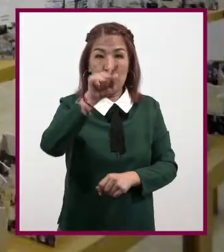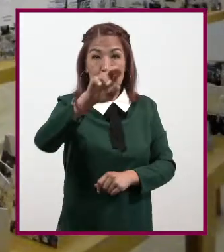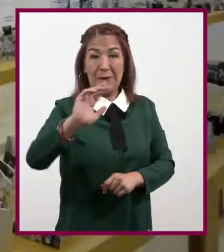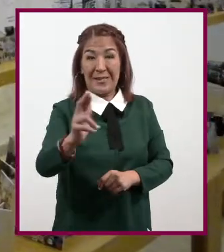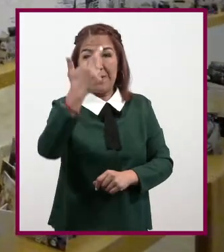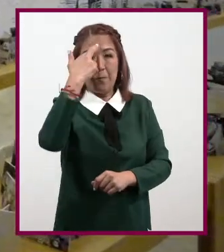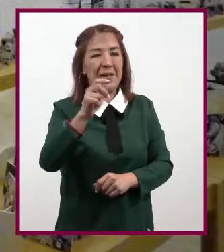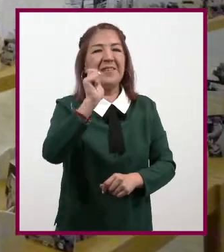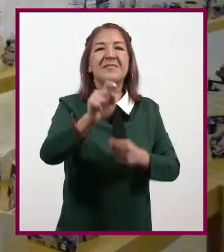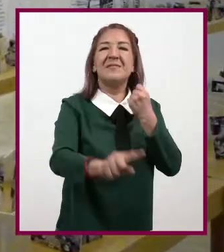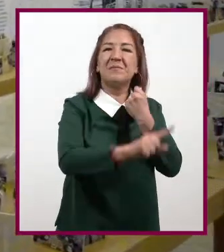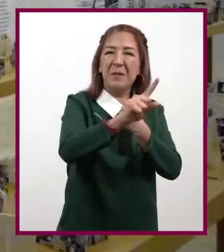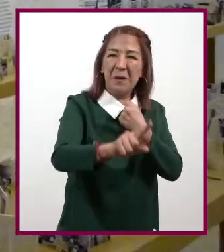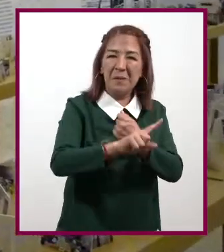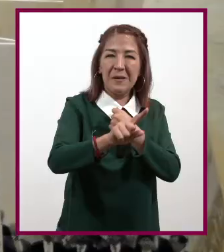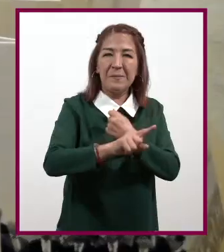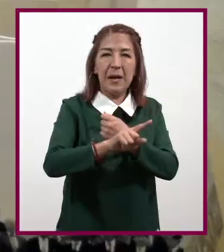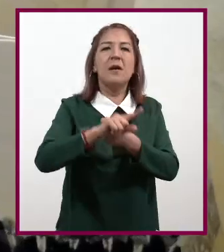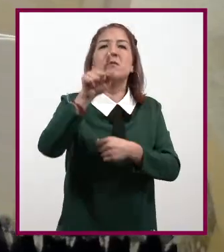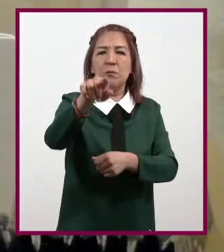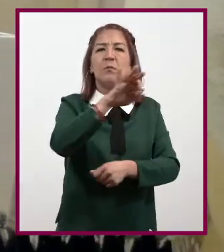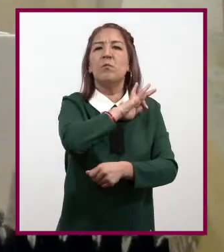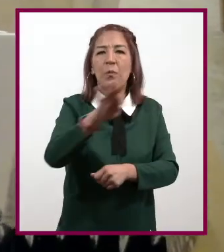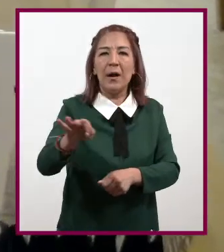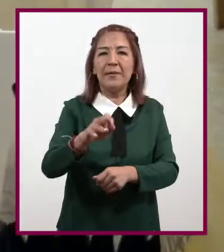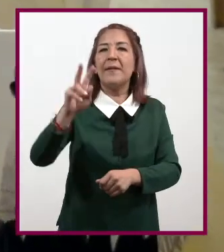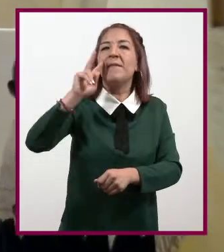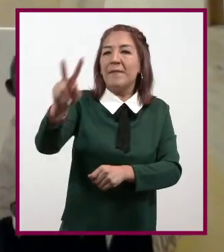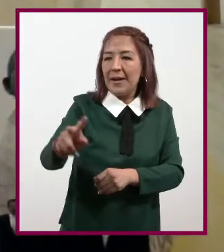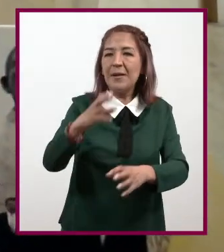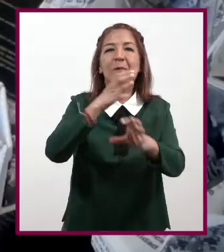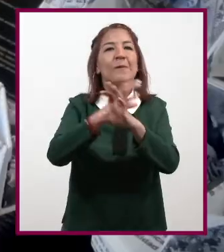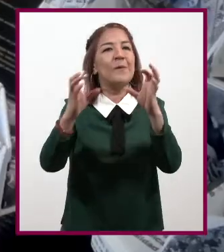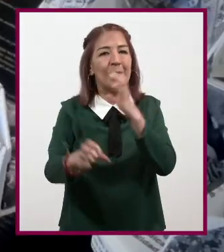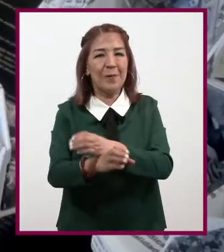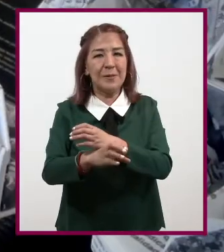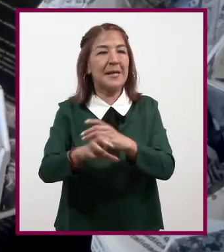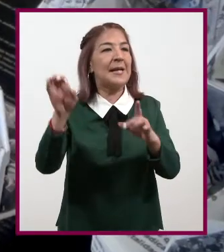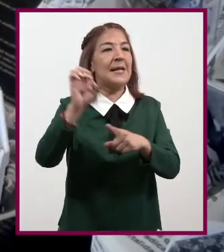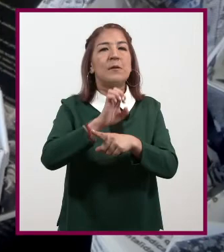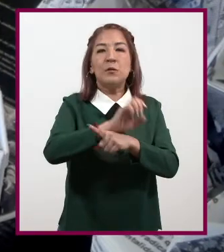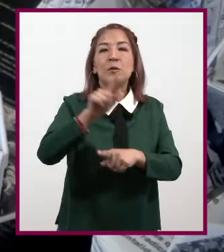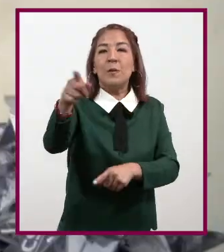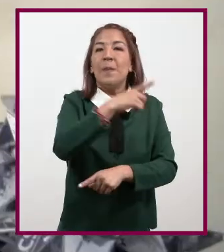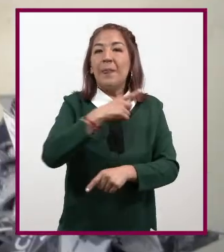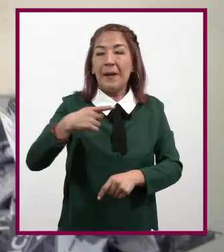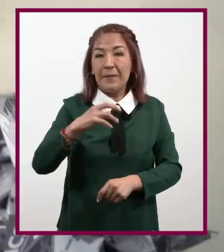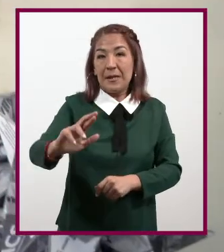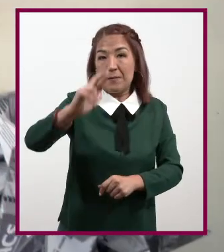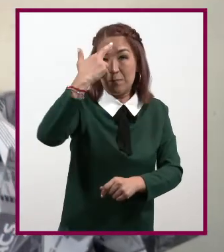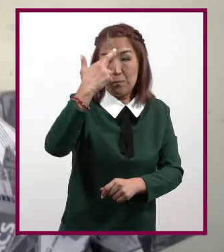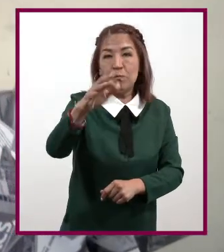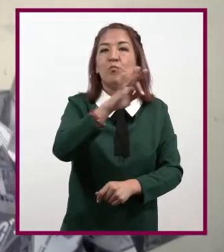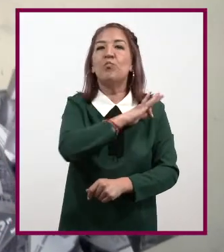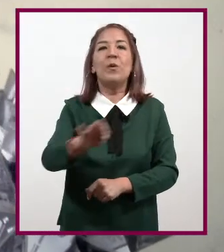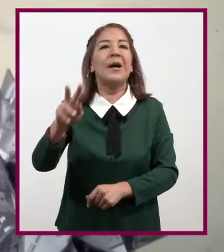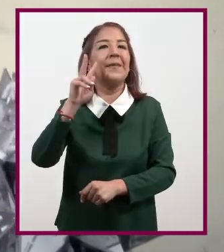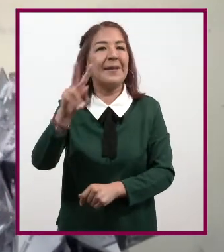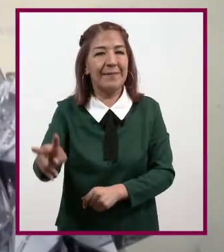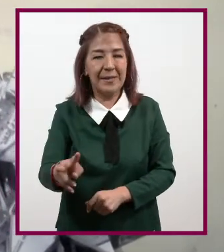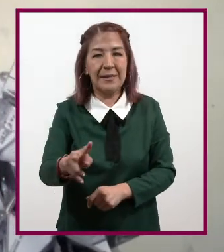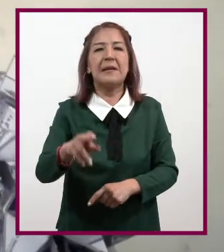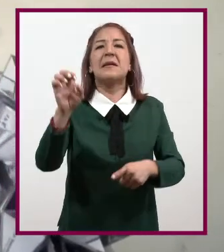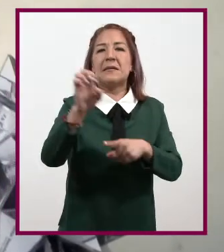de causas, tienes la posibilidad de ver cosas. Entonces, recordar es poder ver.